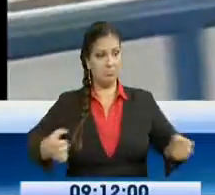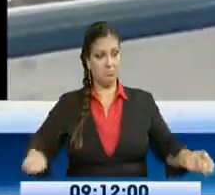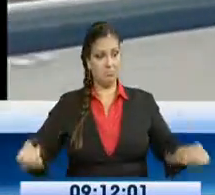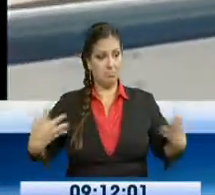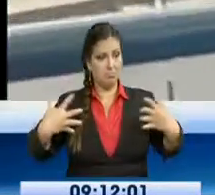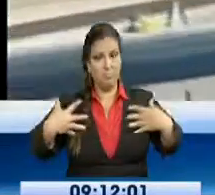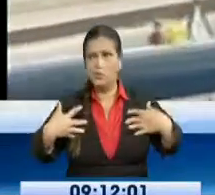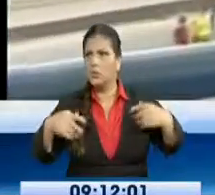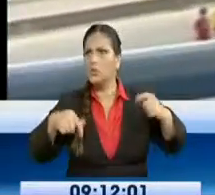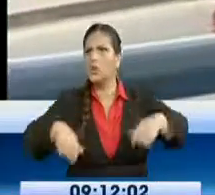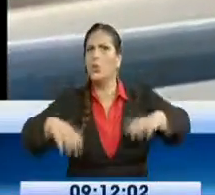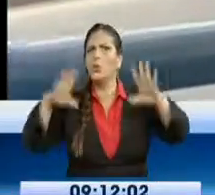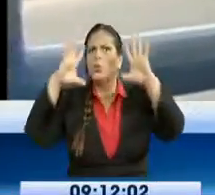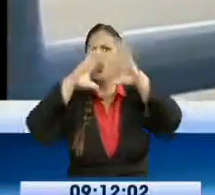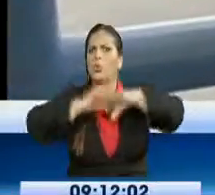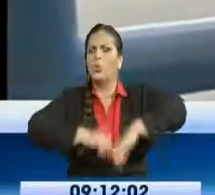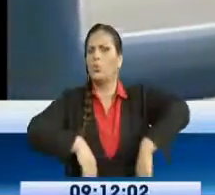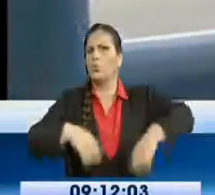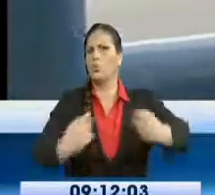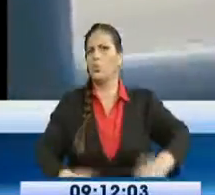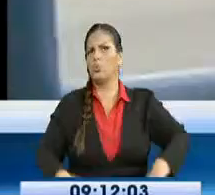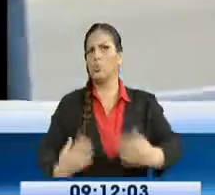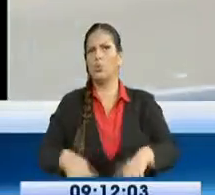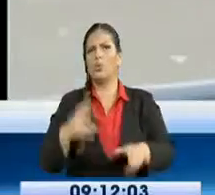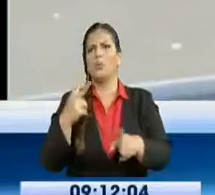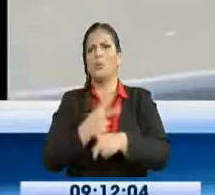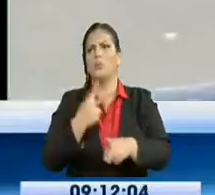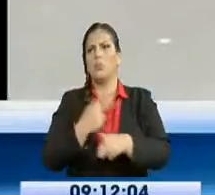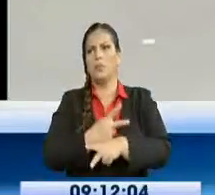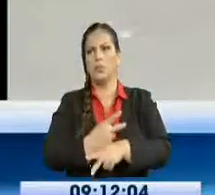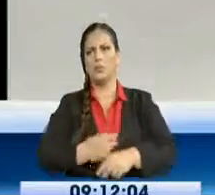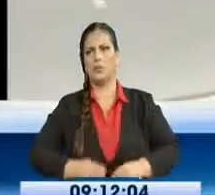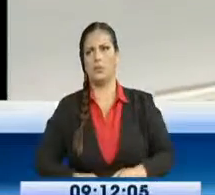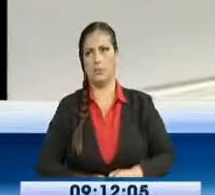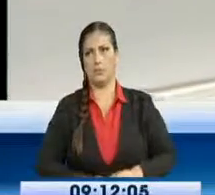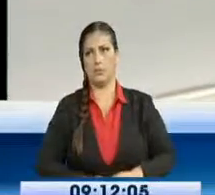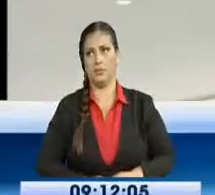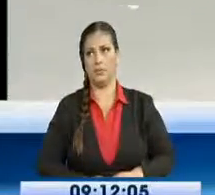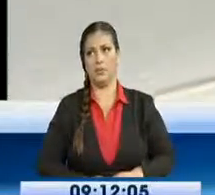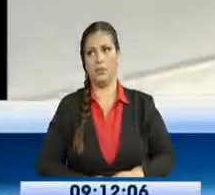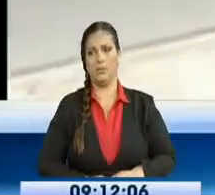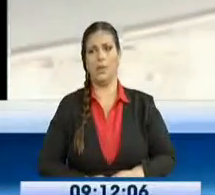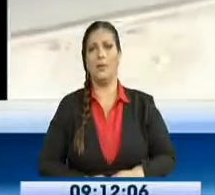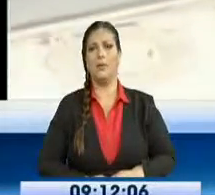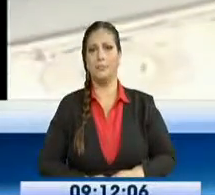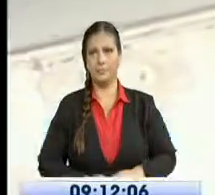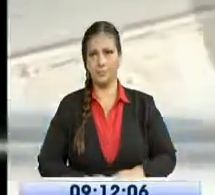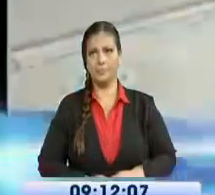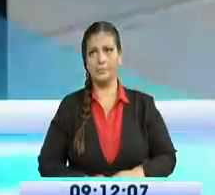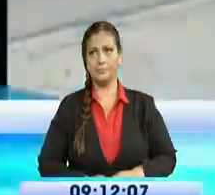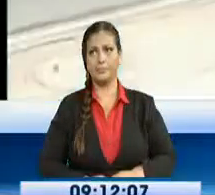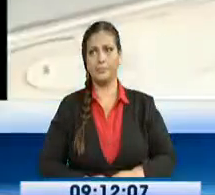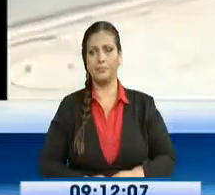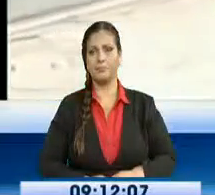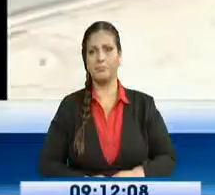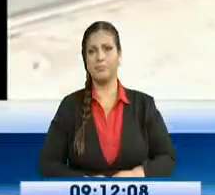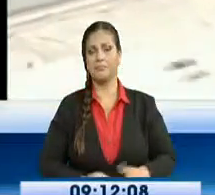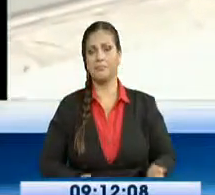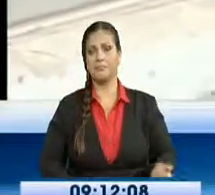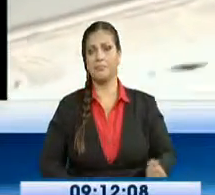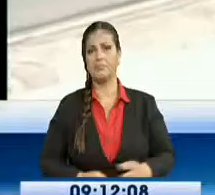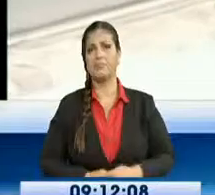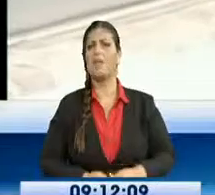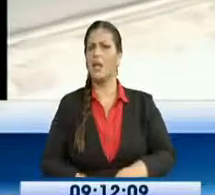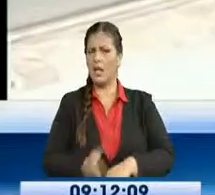Algo preocupante para los habitantes del sector, quienes han solicitado en reiteradas ocasiones de que estos pasos peatonales